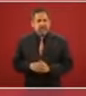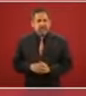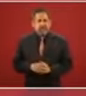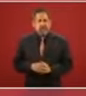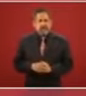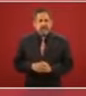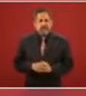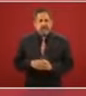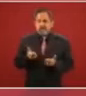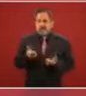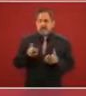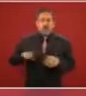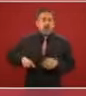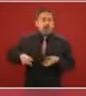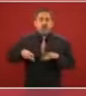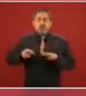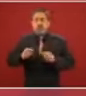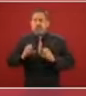finanzas públicas sanas.